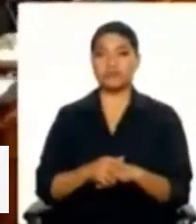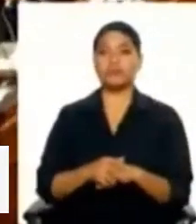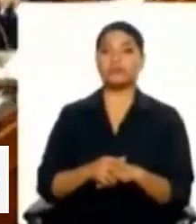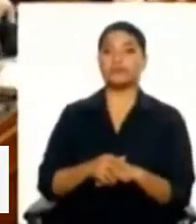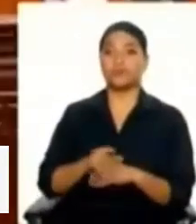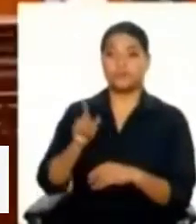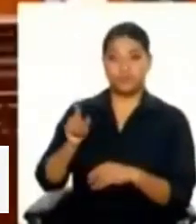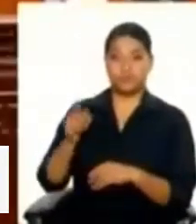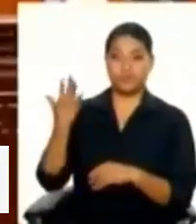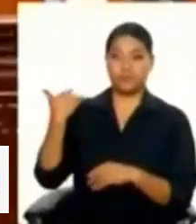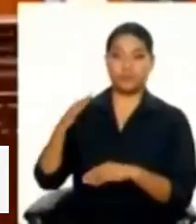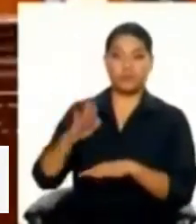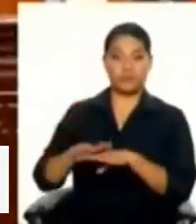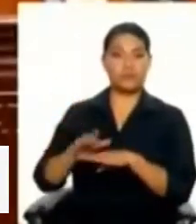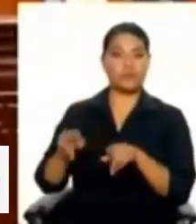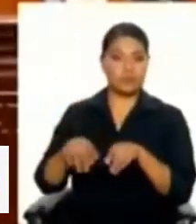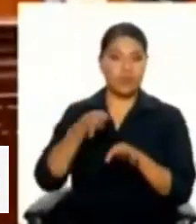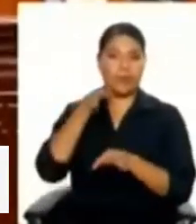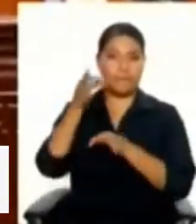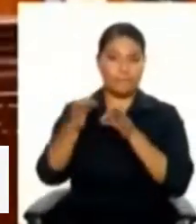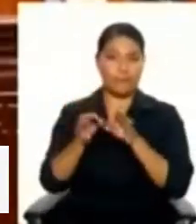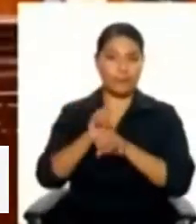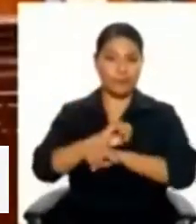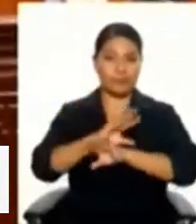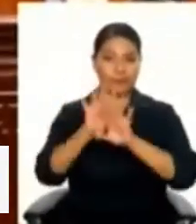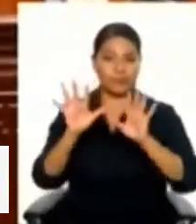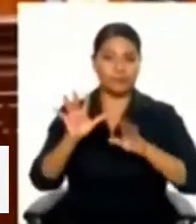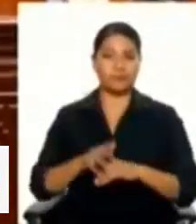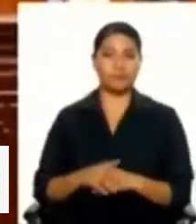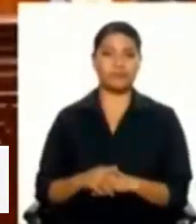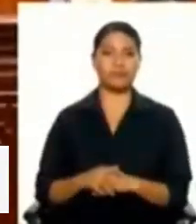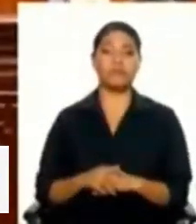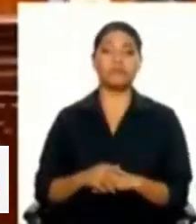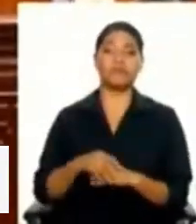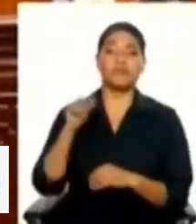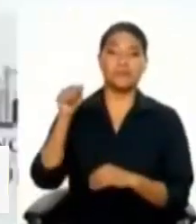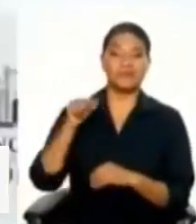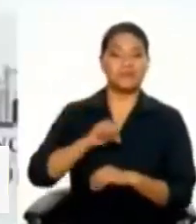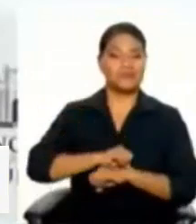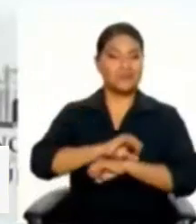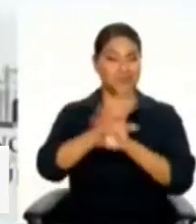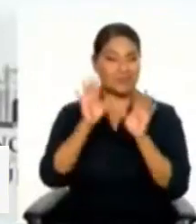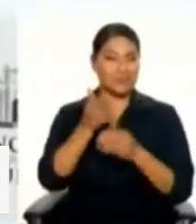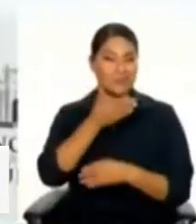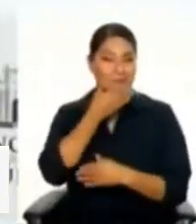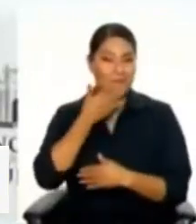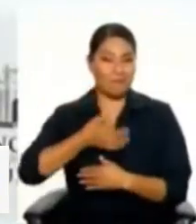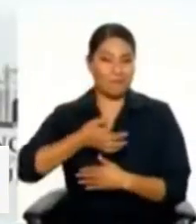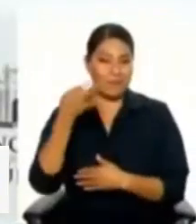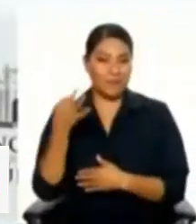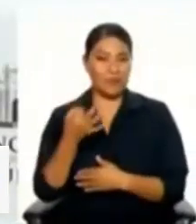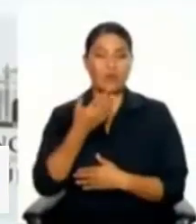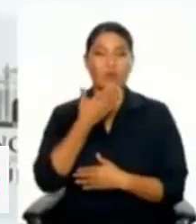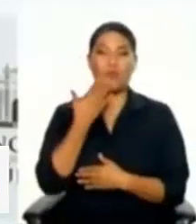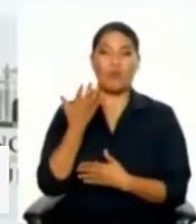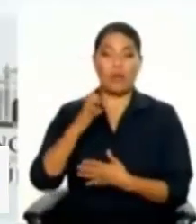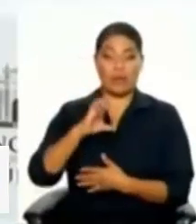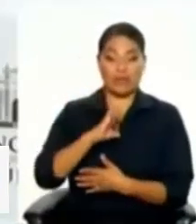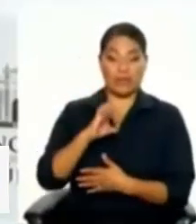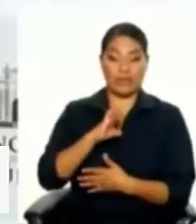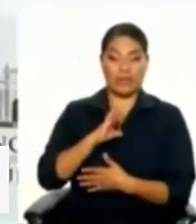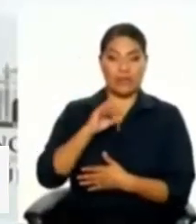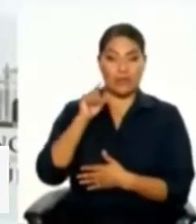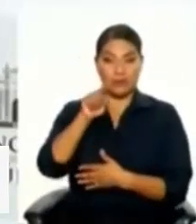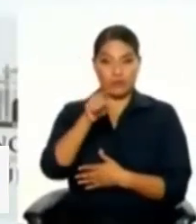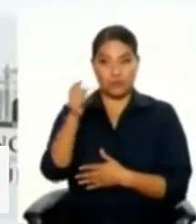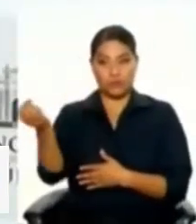Yarro demandó una explicación más precisa. Creo que lo más transparente, lo más ético es que él se presente ante los medios